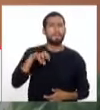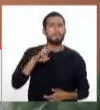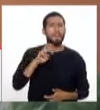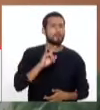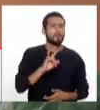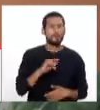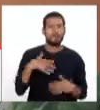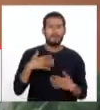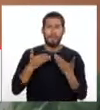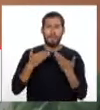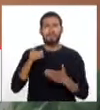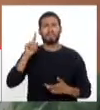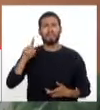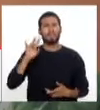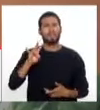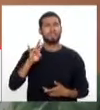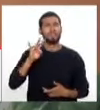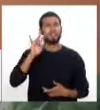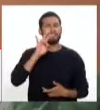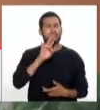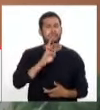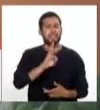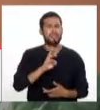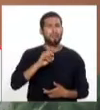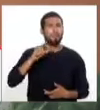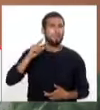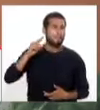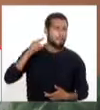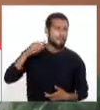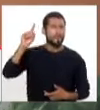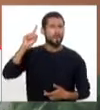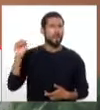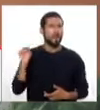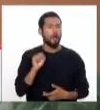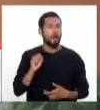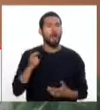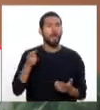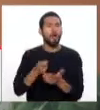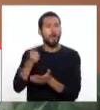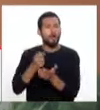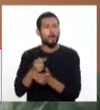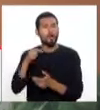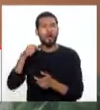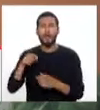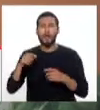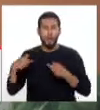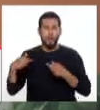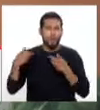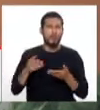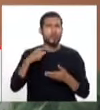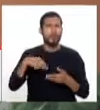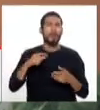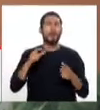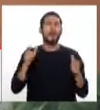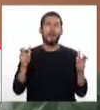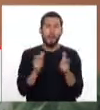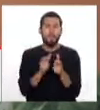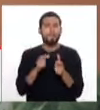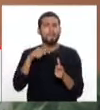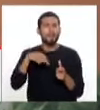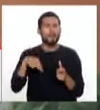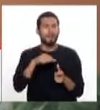de 176 millones de soles para compras públicas a las MIPE